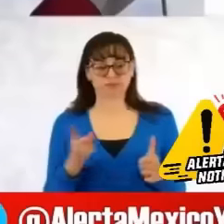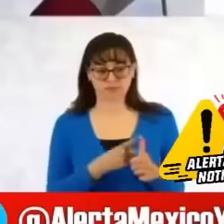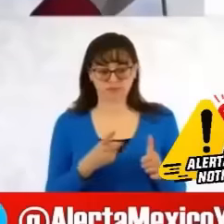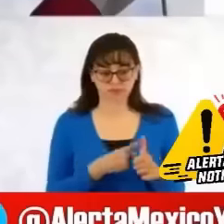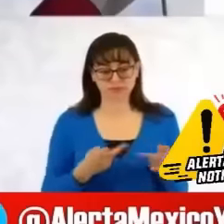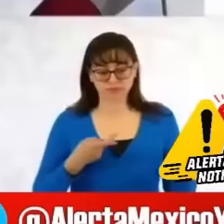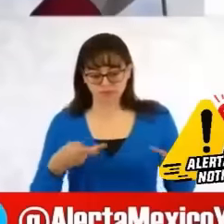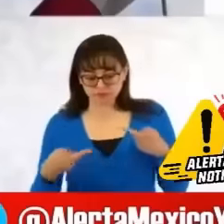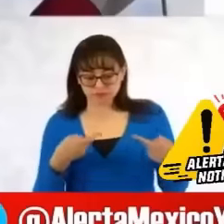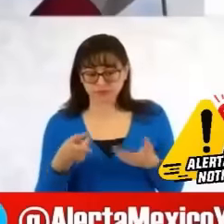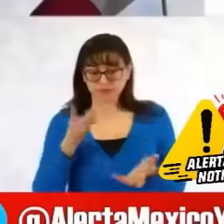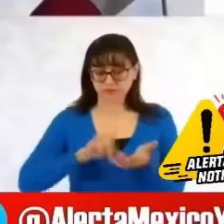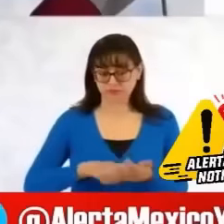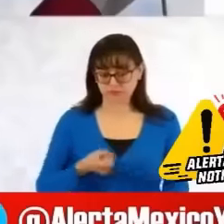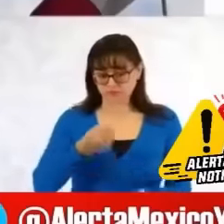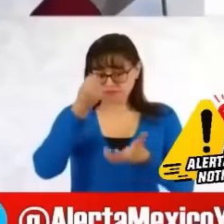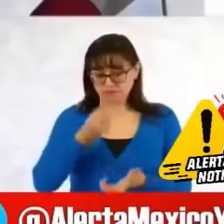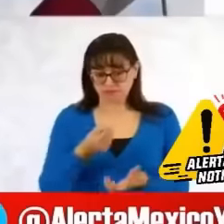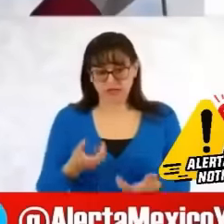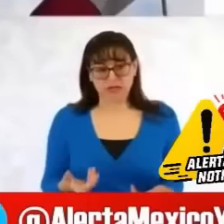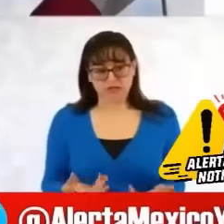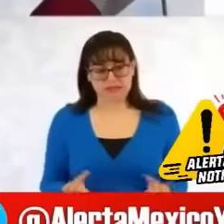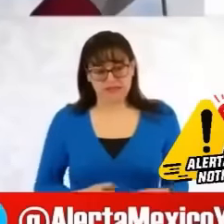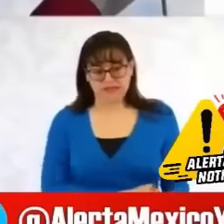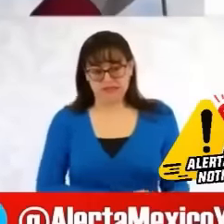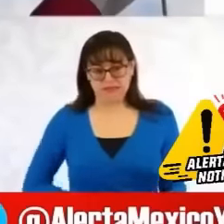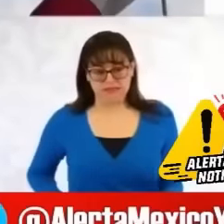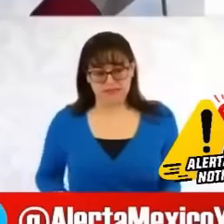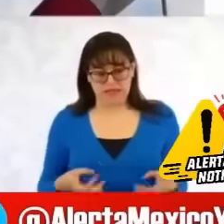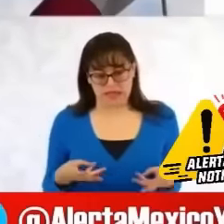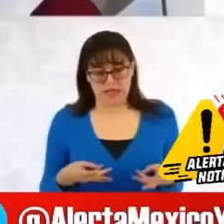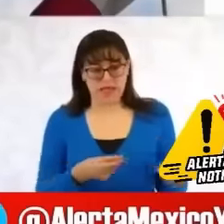La austeridad republicana y la reintegración en una sola empresa.